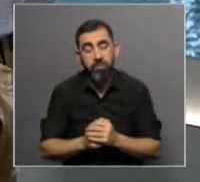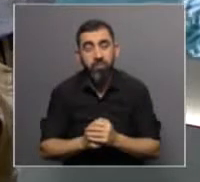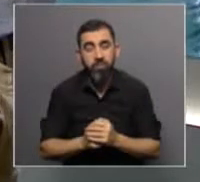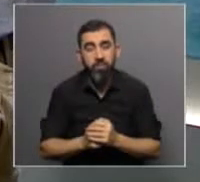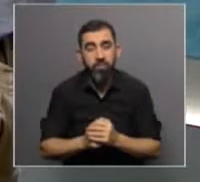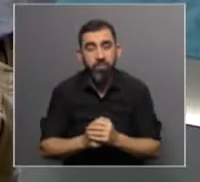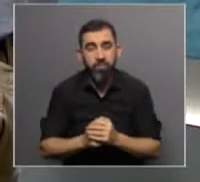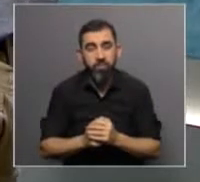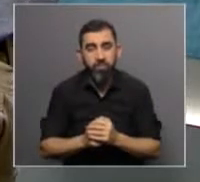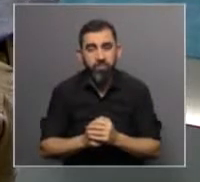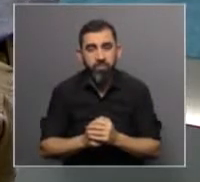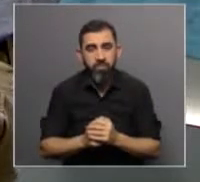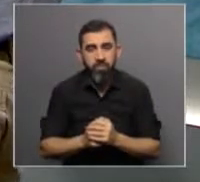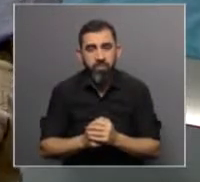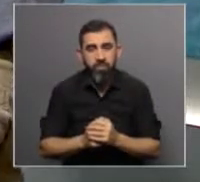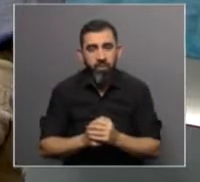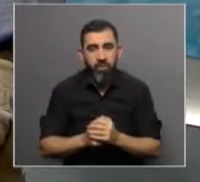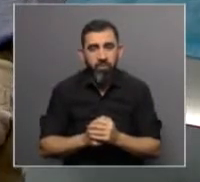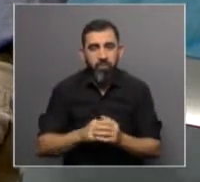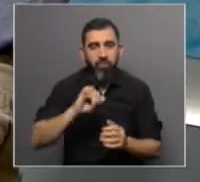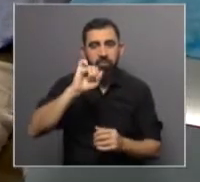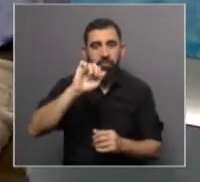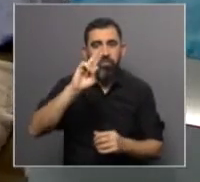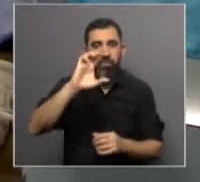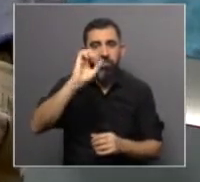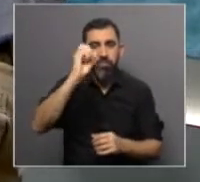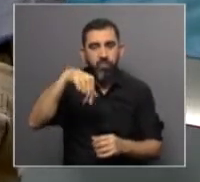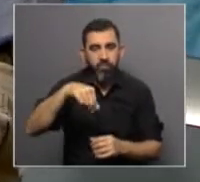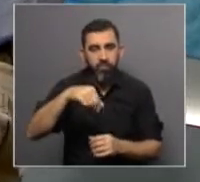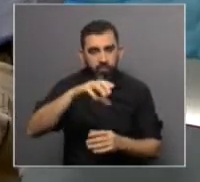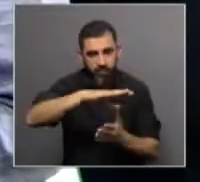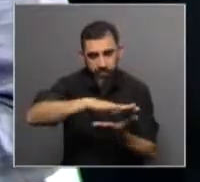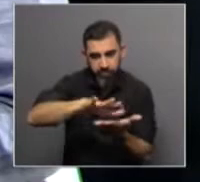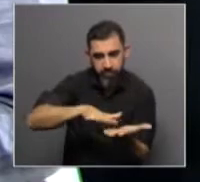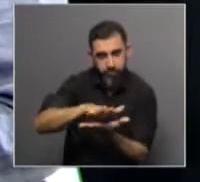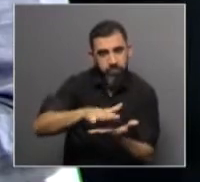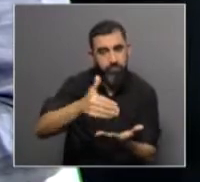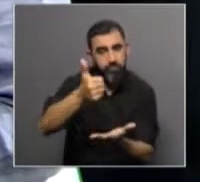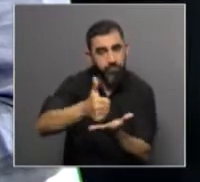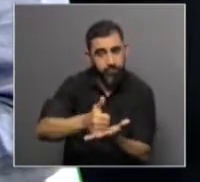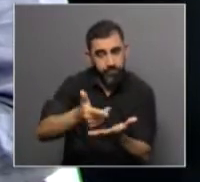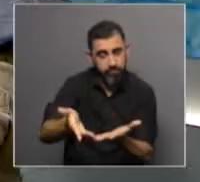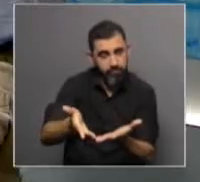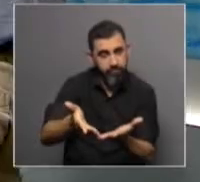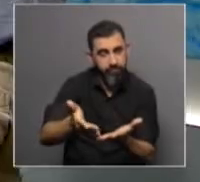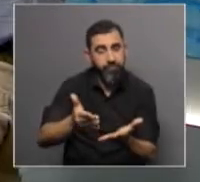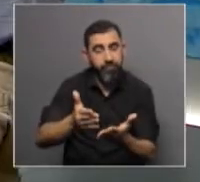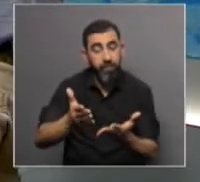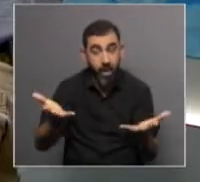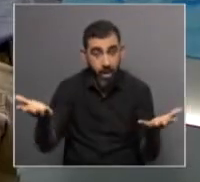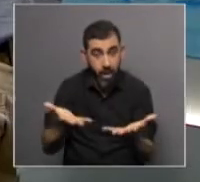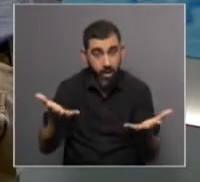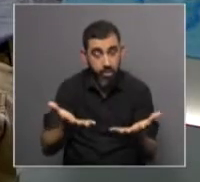llamado corredor del Yukón, que es el espacio que se encuentra en estos